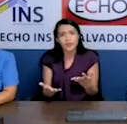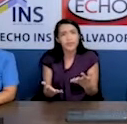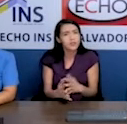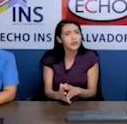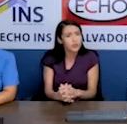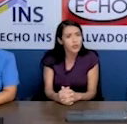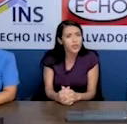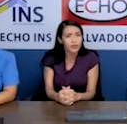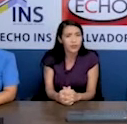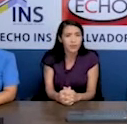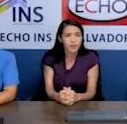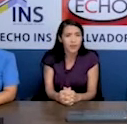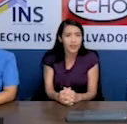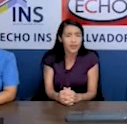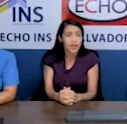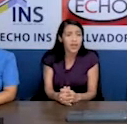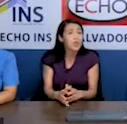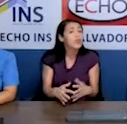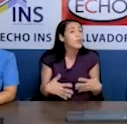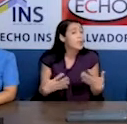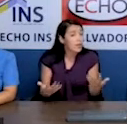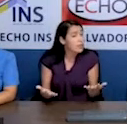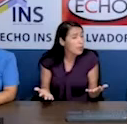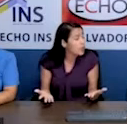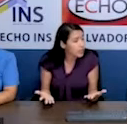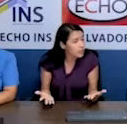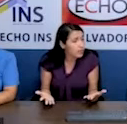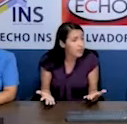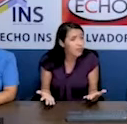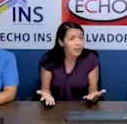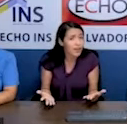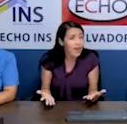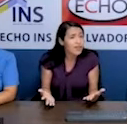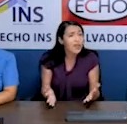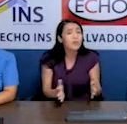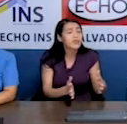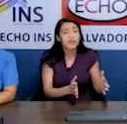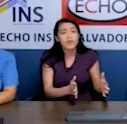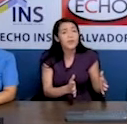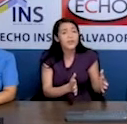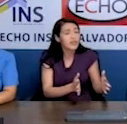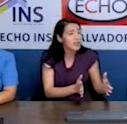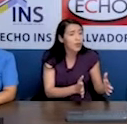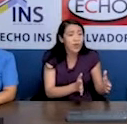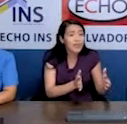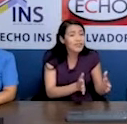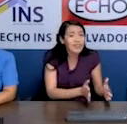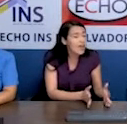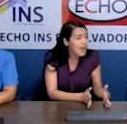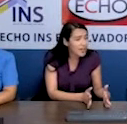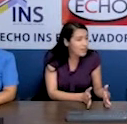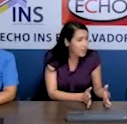por qué los pacientes consultan en unidad de emergencia. Porque puede haber una progresión de la enfermedad, porque estaba en un